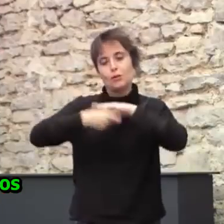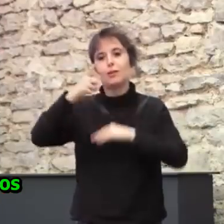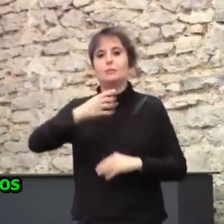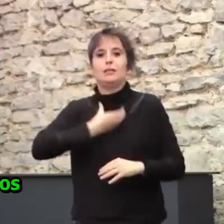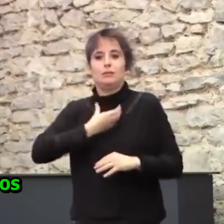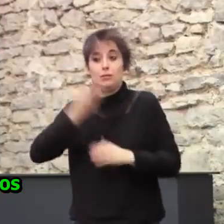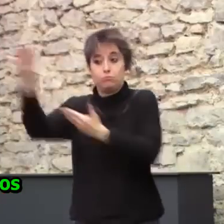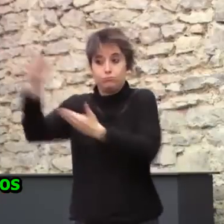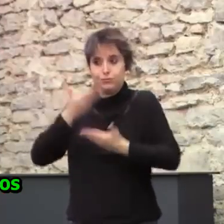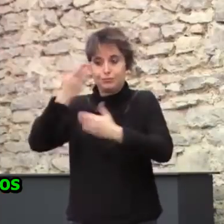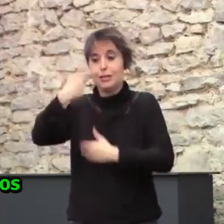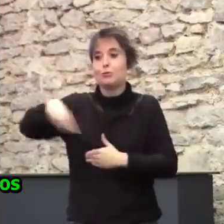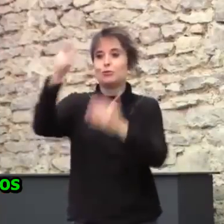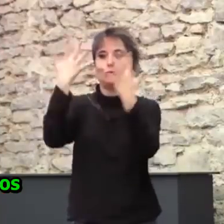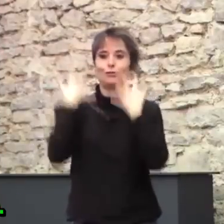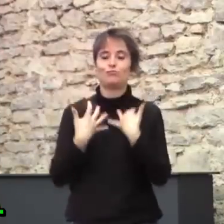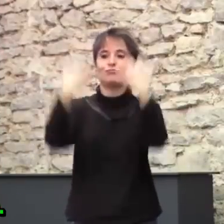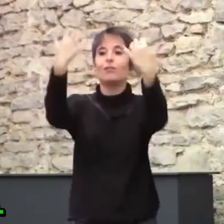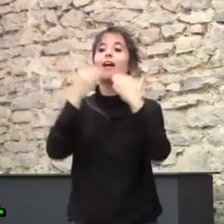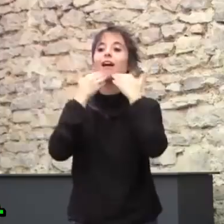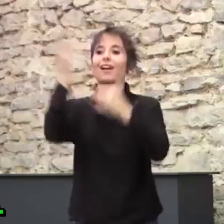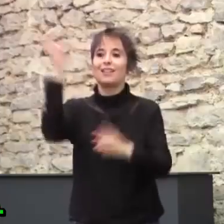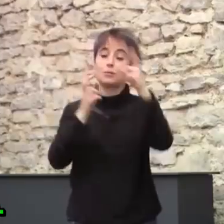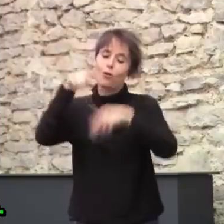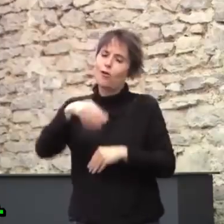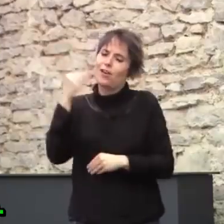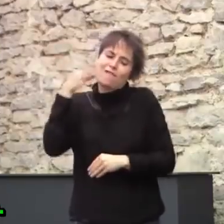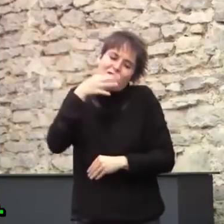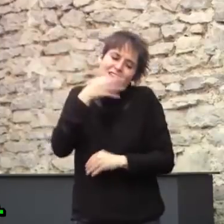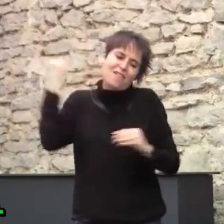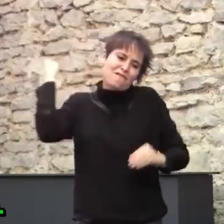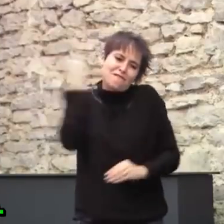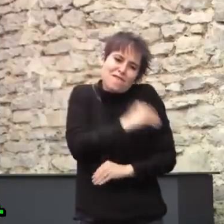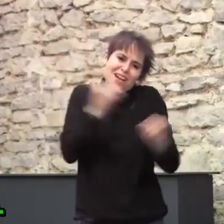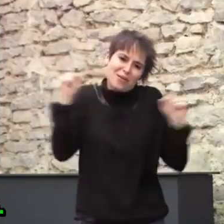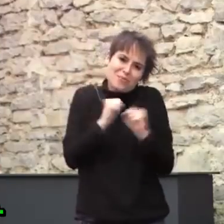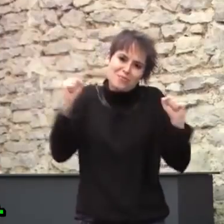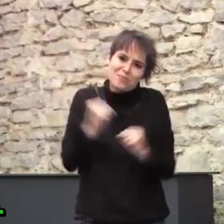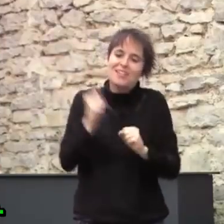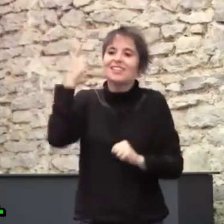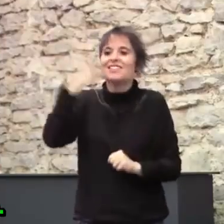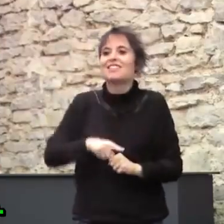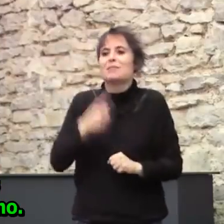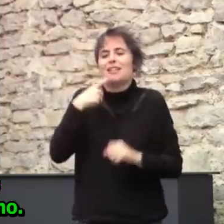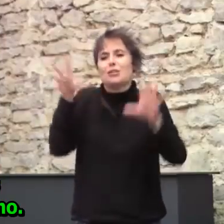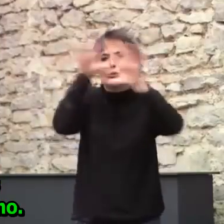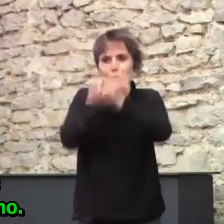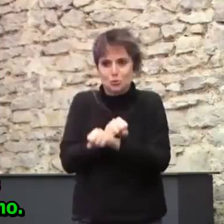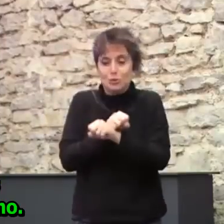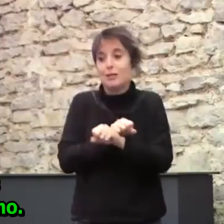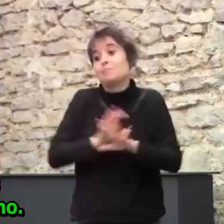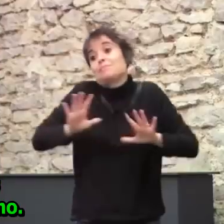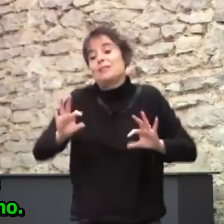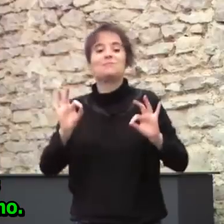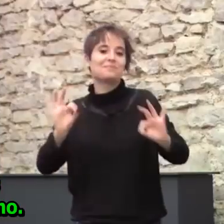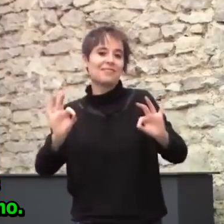también a todas vosotras y vosotros por haber venido en esta tarde tan fría y sí, tan fría y tan oscura, pero